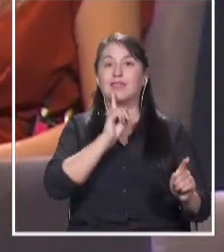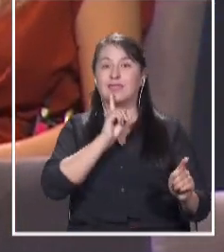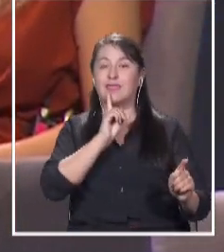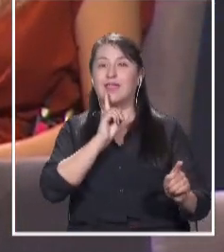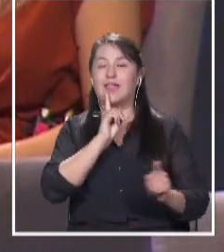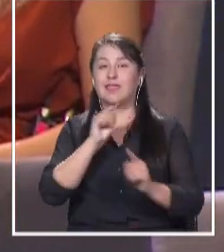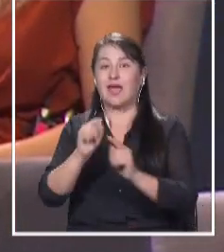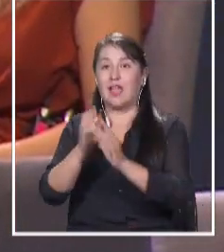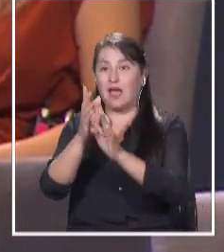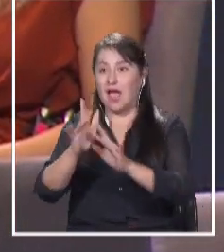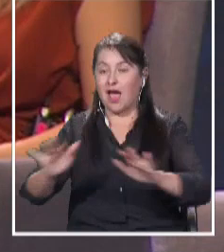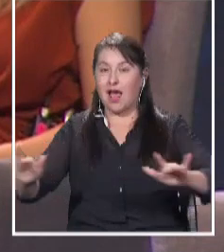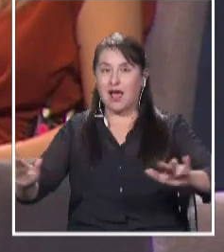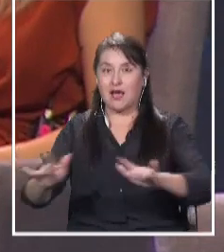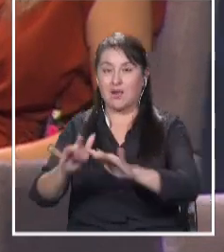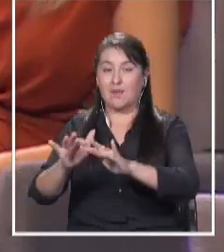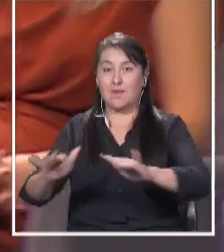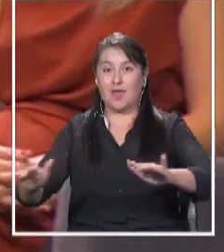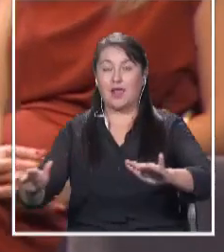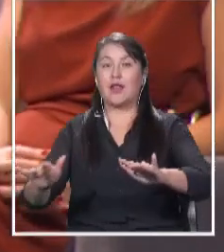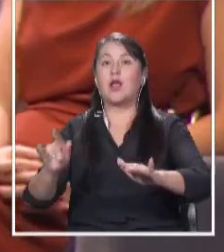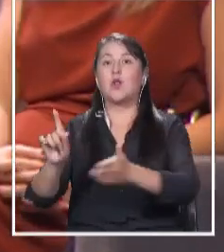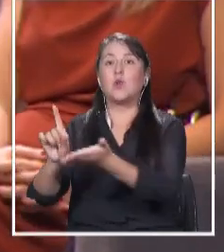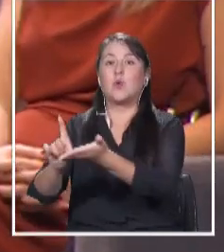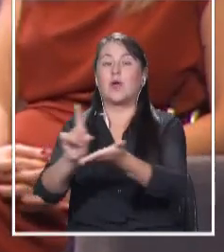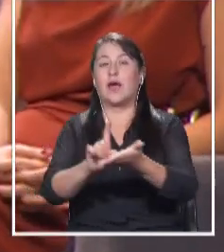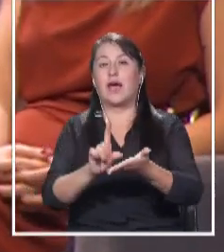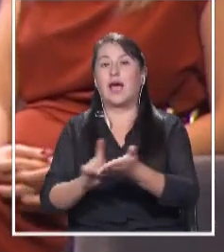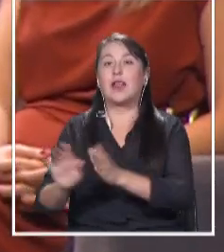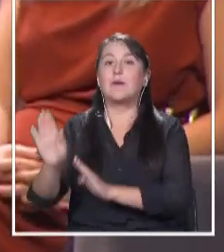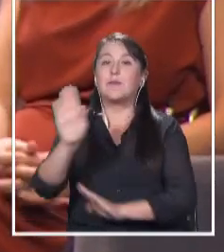las áreas marinas protegidas al menos.